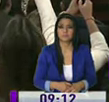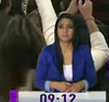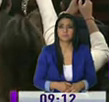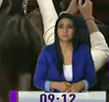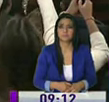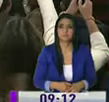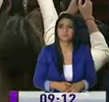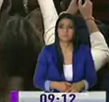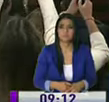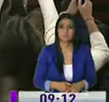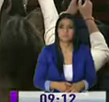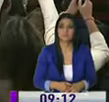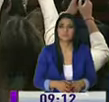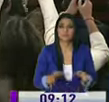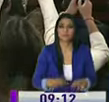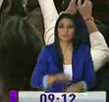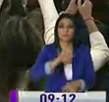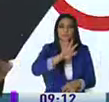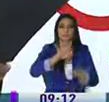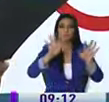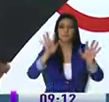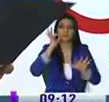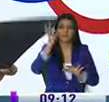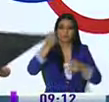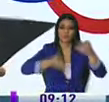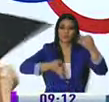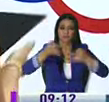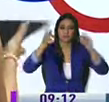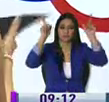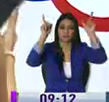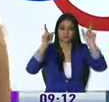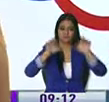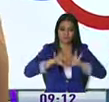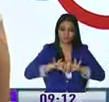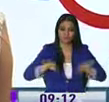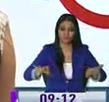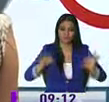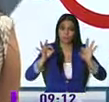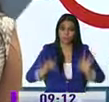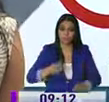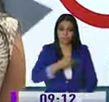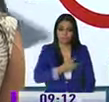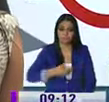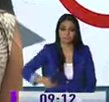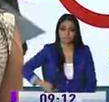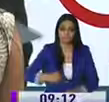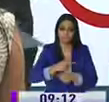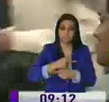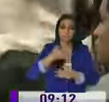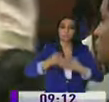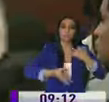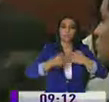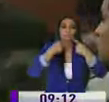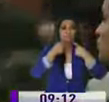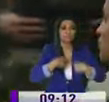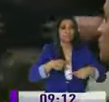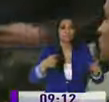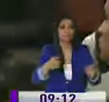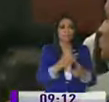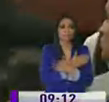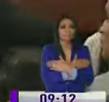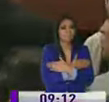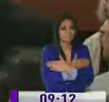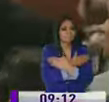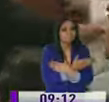y la incorporación de 59 futuros jueces en donde gustavo al presidente del consejo de la judicatura se pronunció a la vez que alababa el